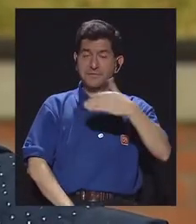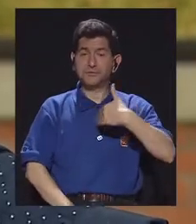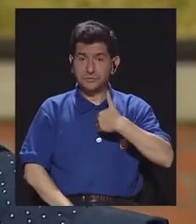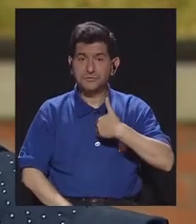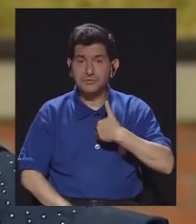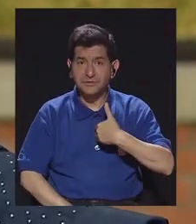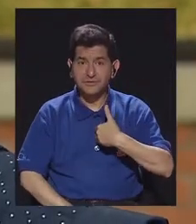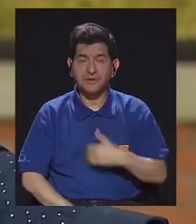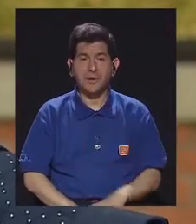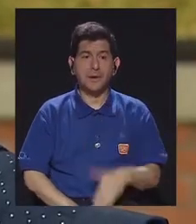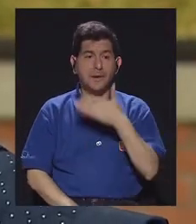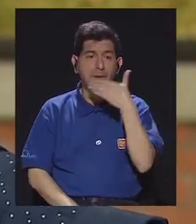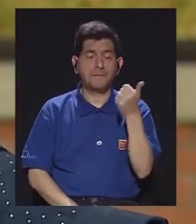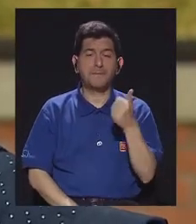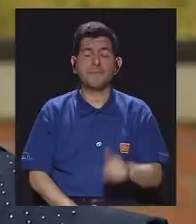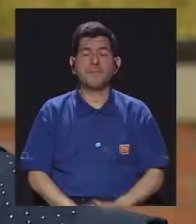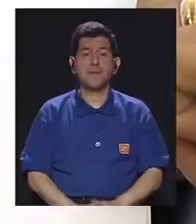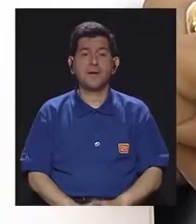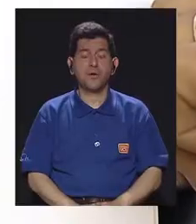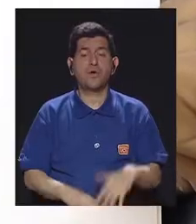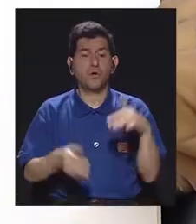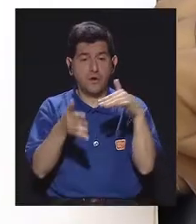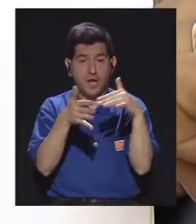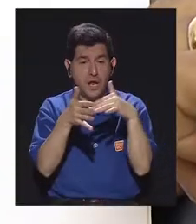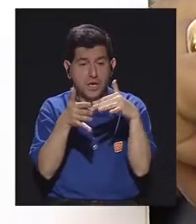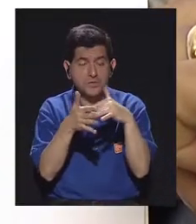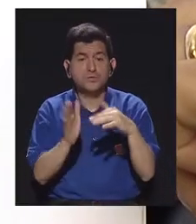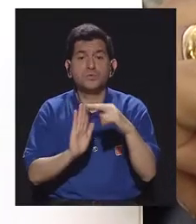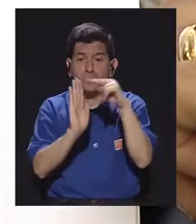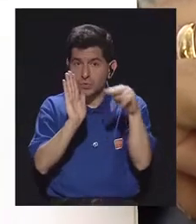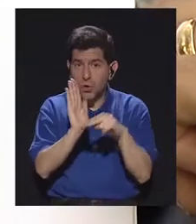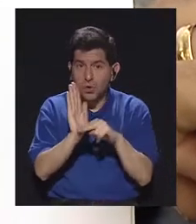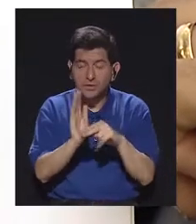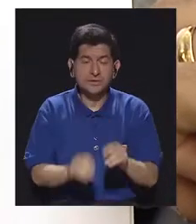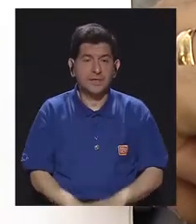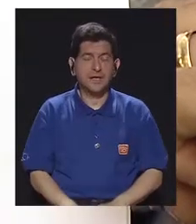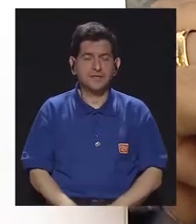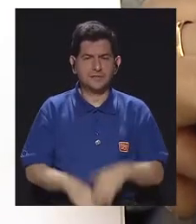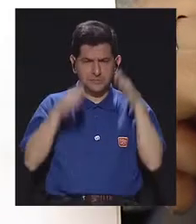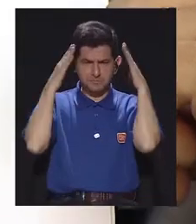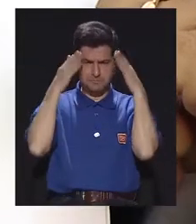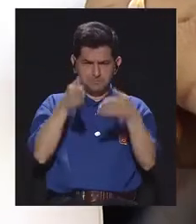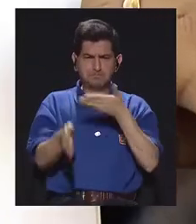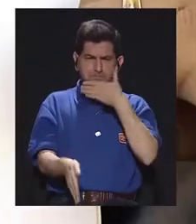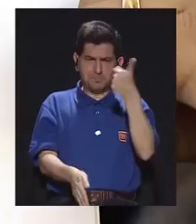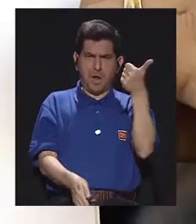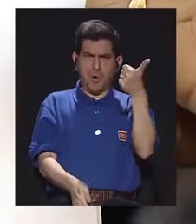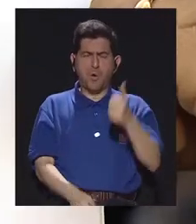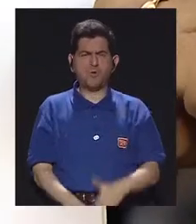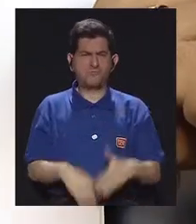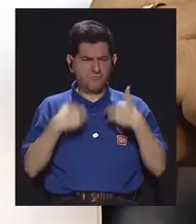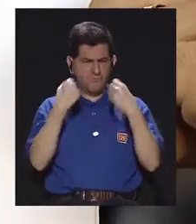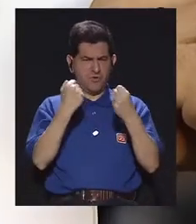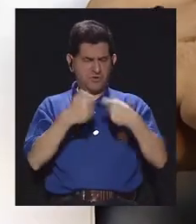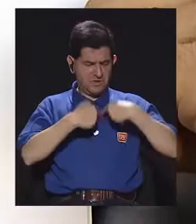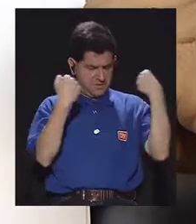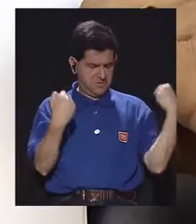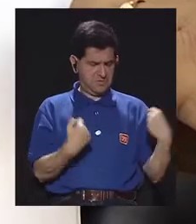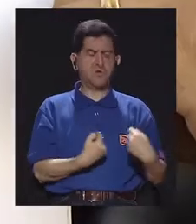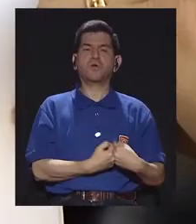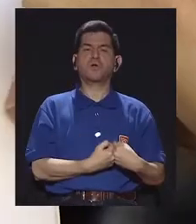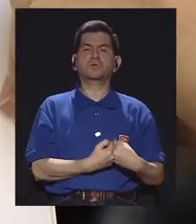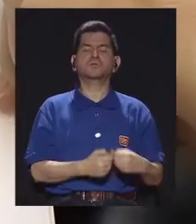nivel de que mejora el rendimiento académico, nos permite una mayor concentración, también fortalece el